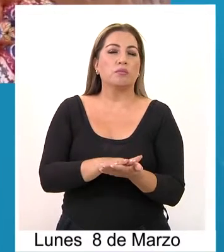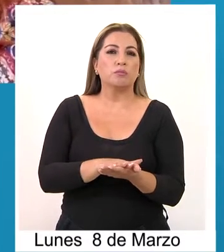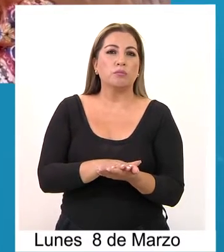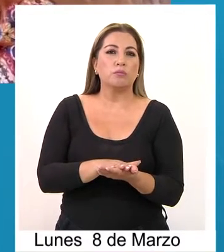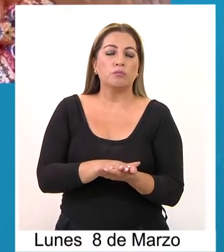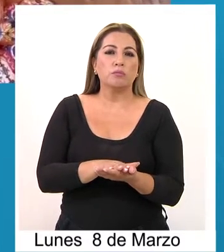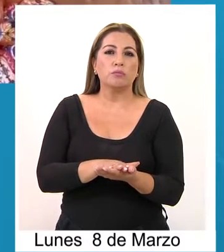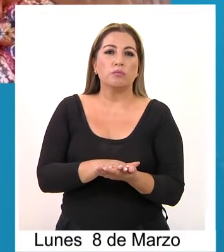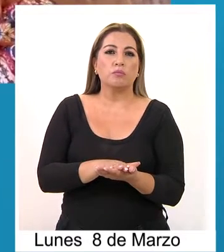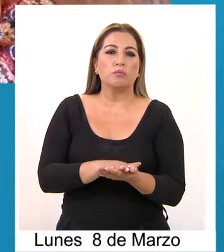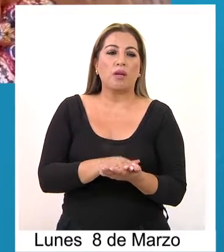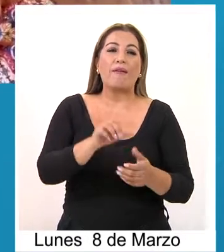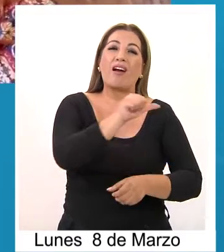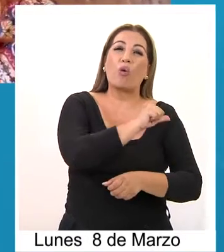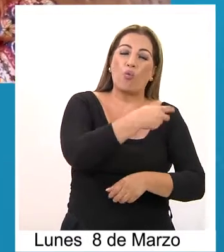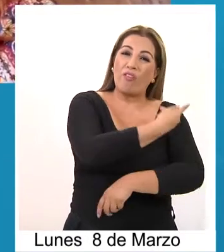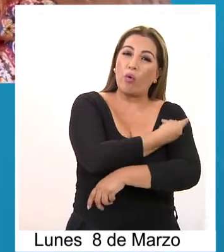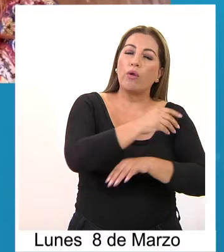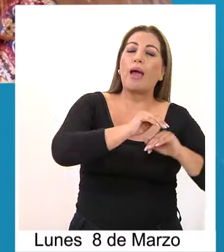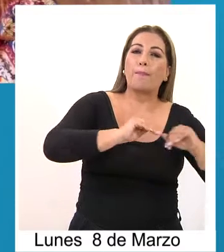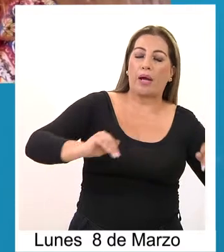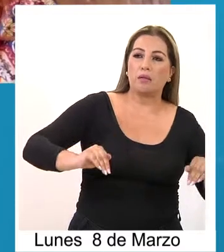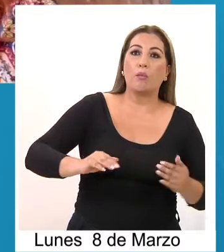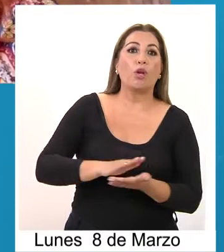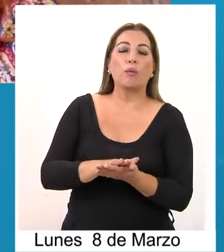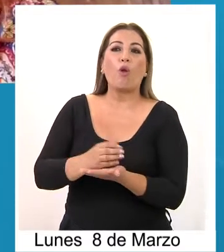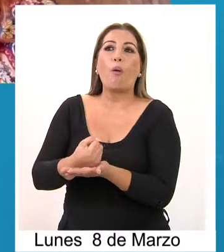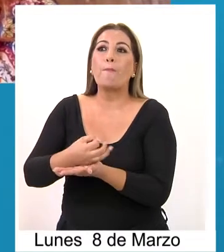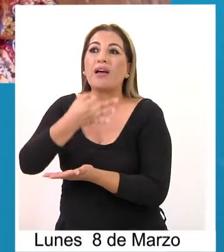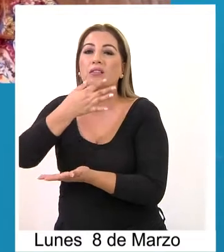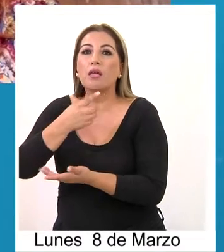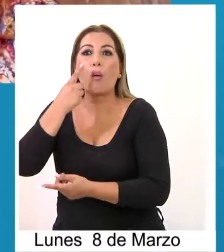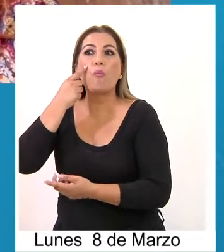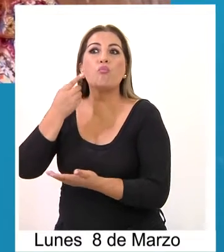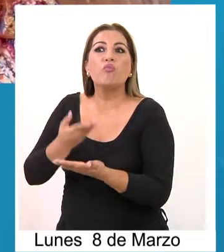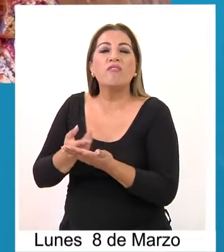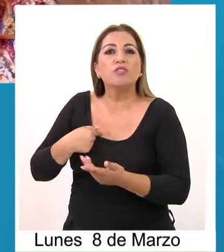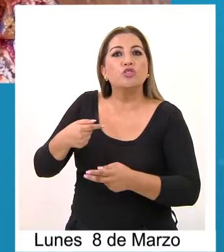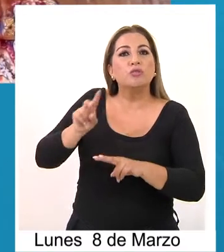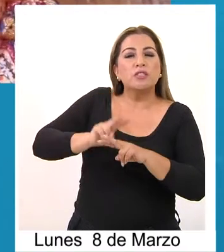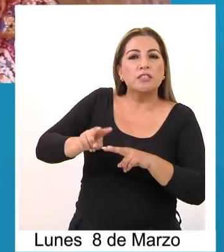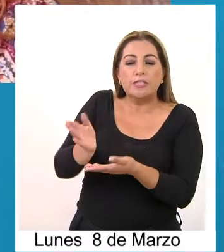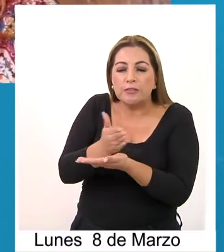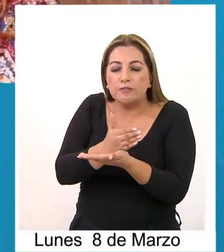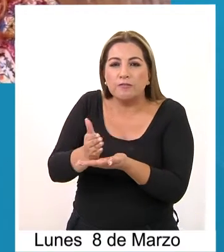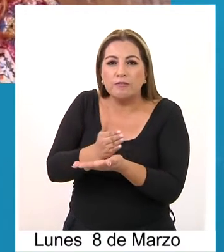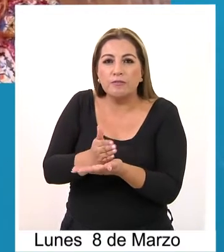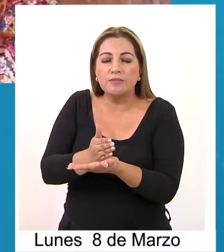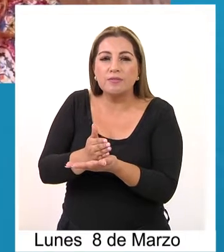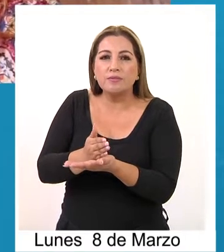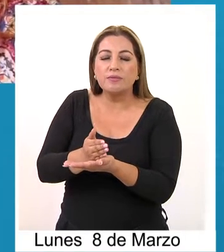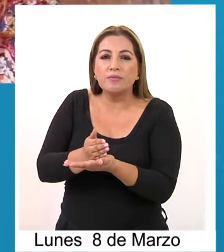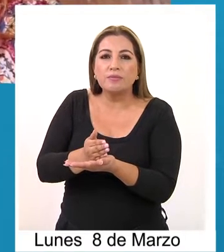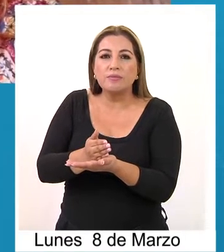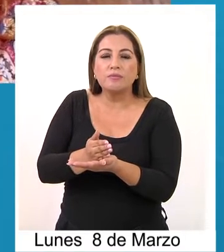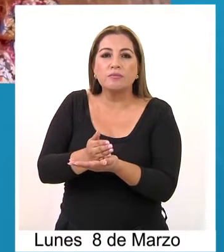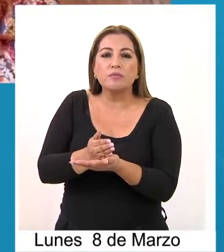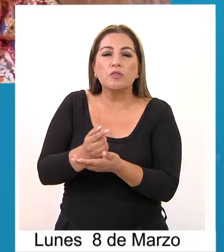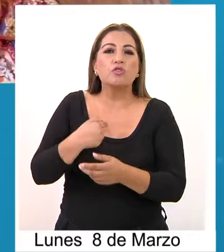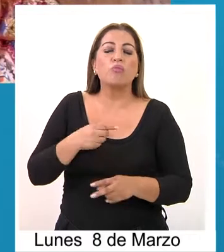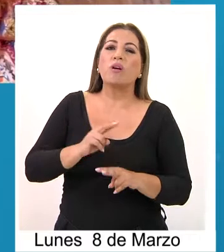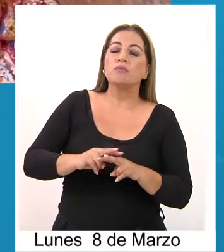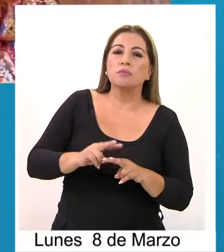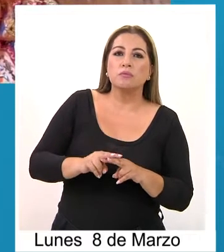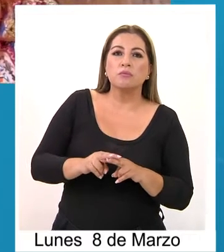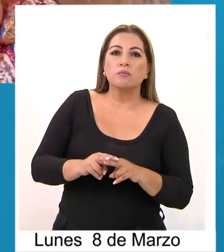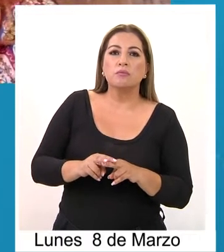ejemplo, salgámonos del tema de las vacunas, para probar un antibiótico, yo al diseñar, yo estimo,